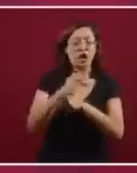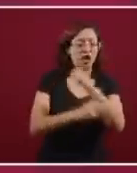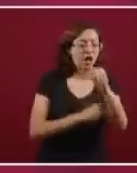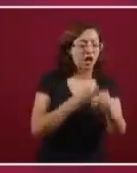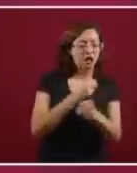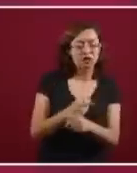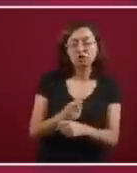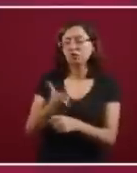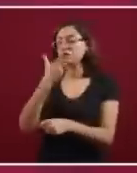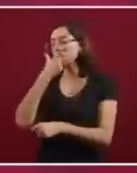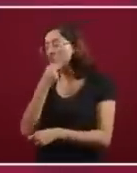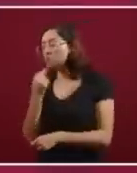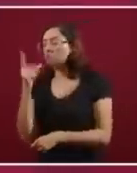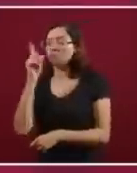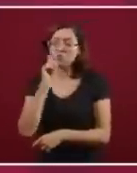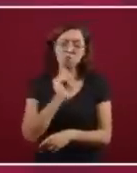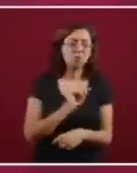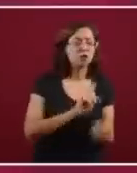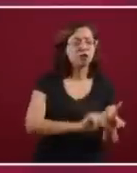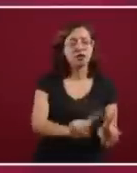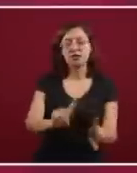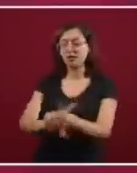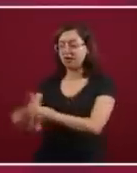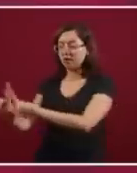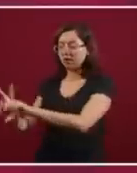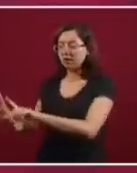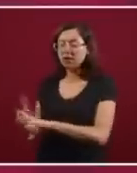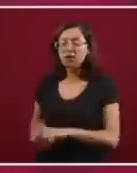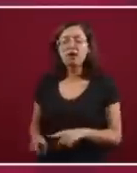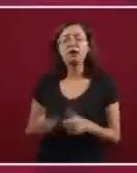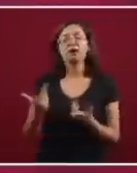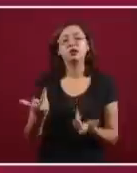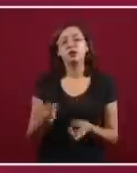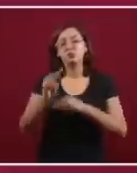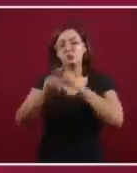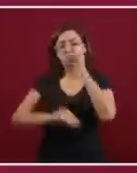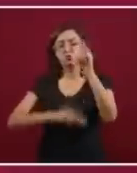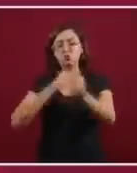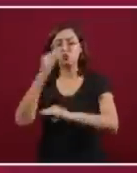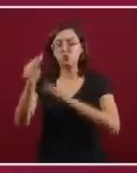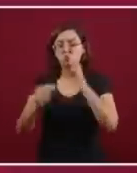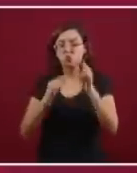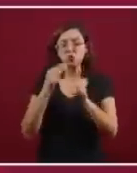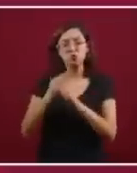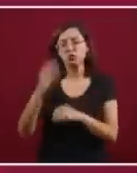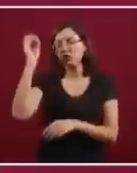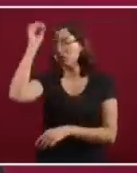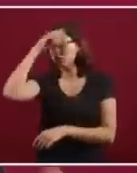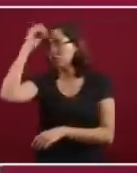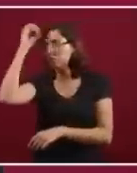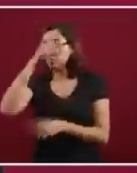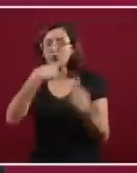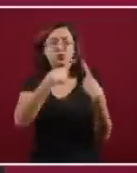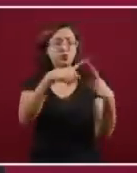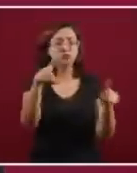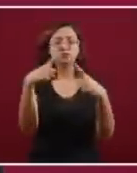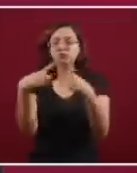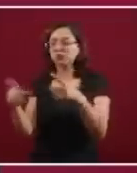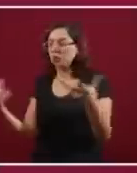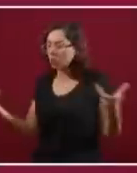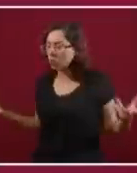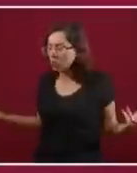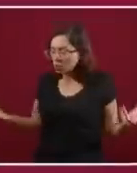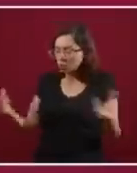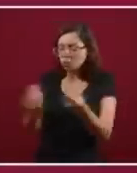distintos géneros distintas visiones del mundo distintas ideologías es un elemento de